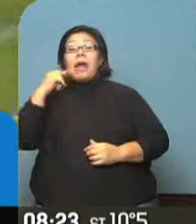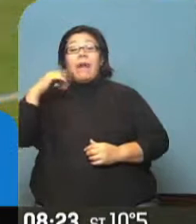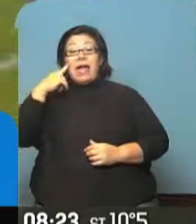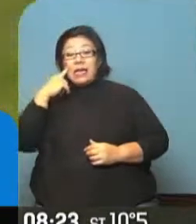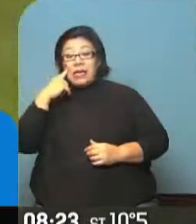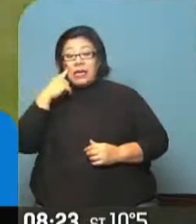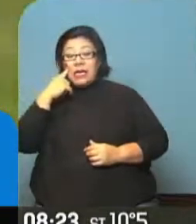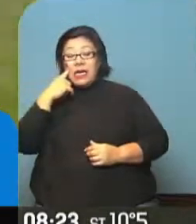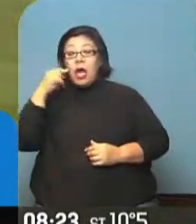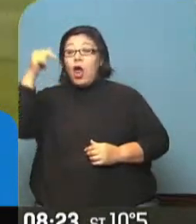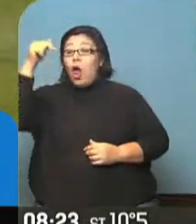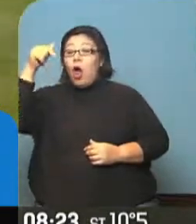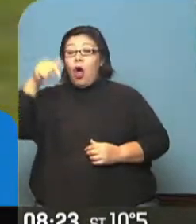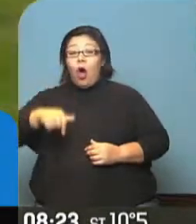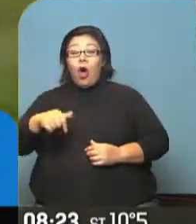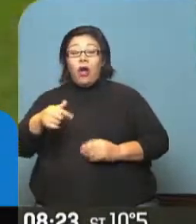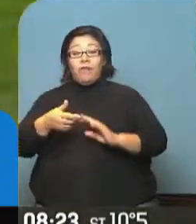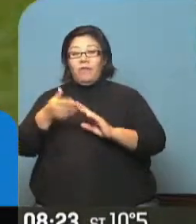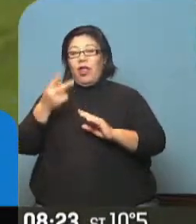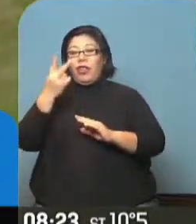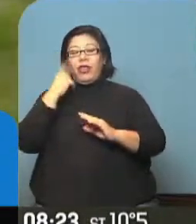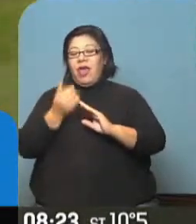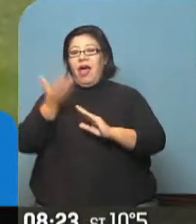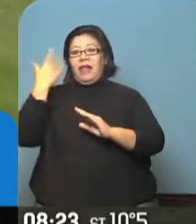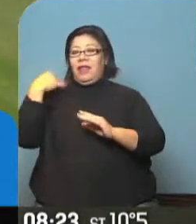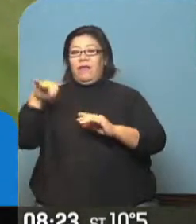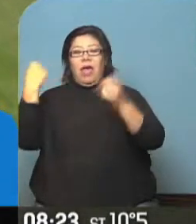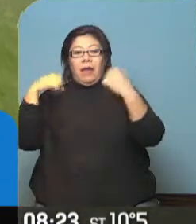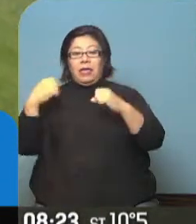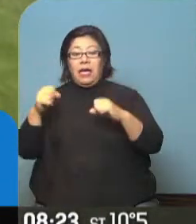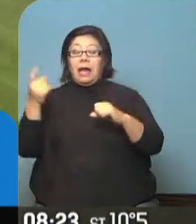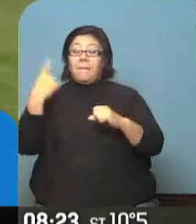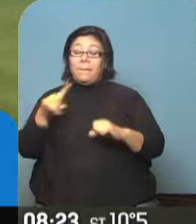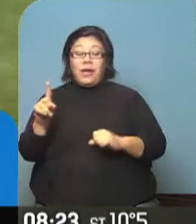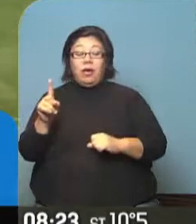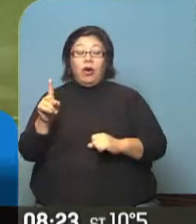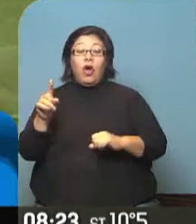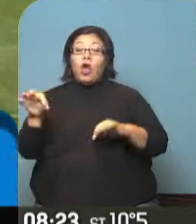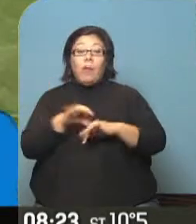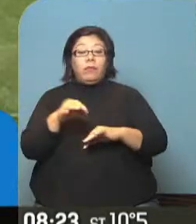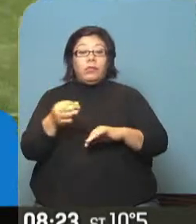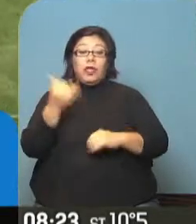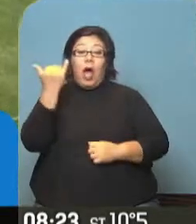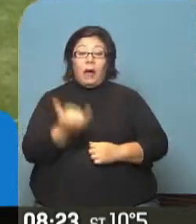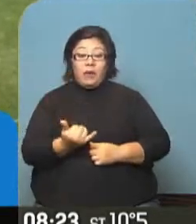ya hubiese trabajado las 48 horas anteriores que lleva el resto del plantel. Ayer, clasificación con el empate,